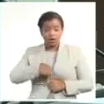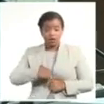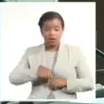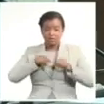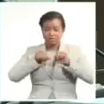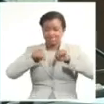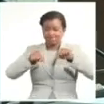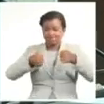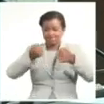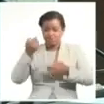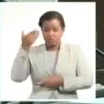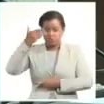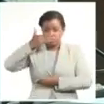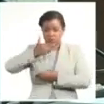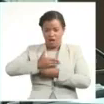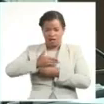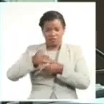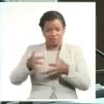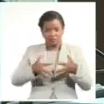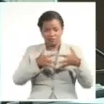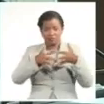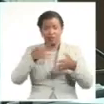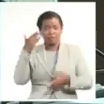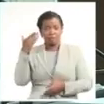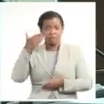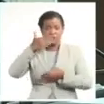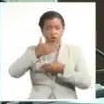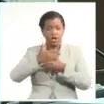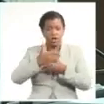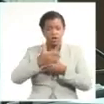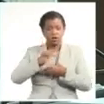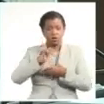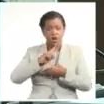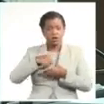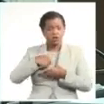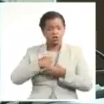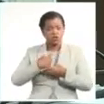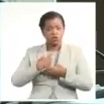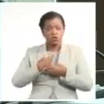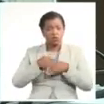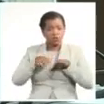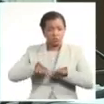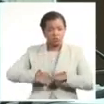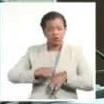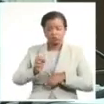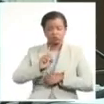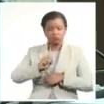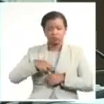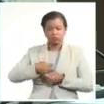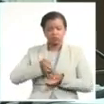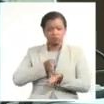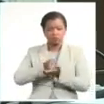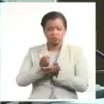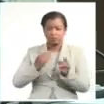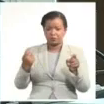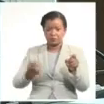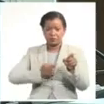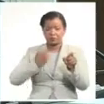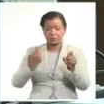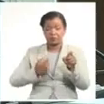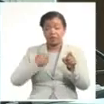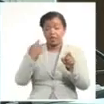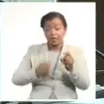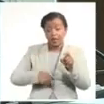los enemigos de la Revolución Cubana, que nada ha podido frente a su coraje y resistencia, nos